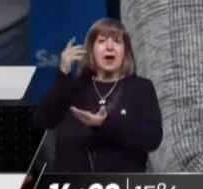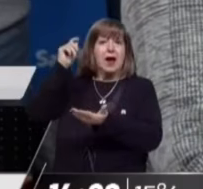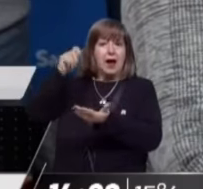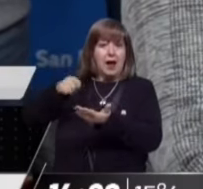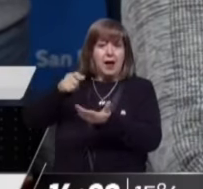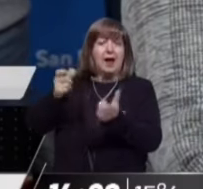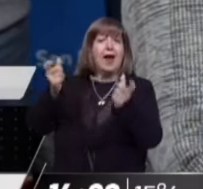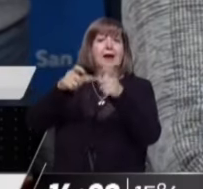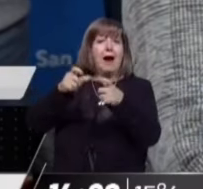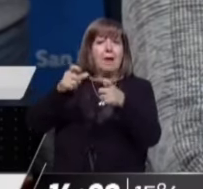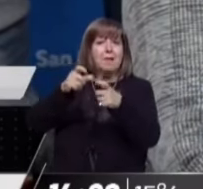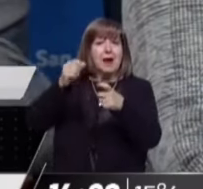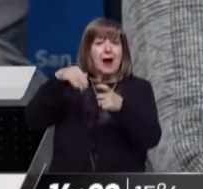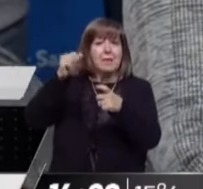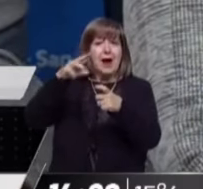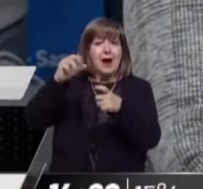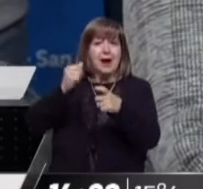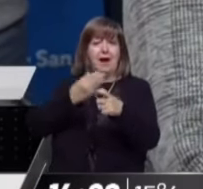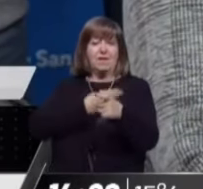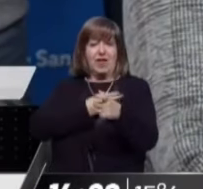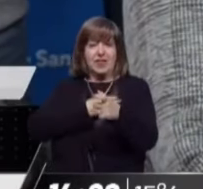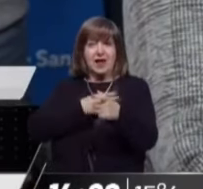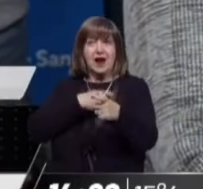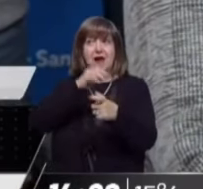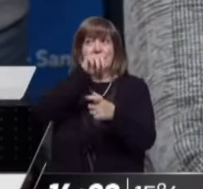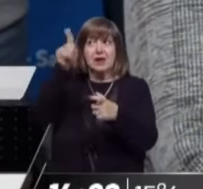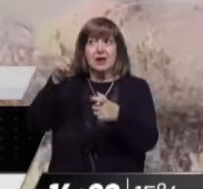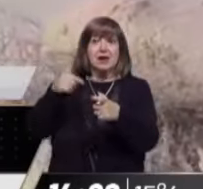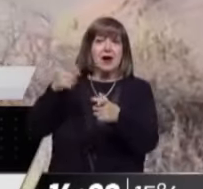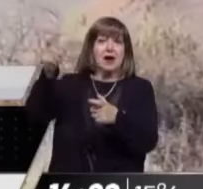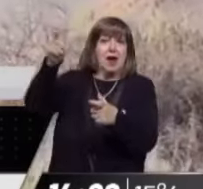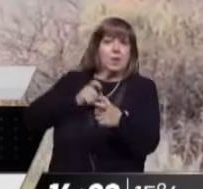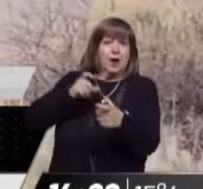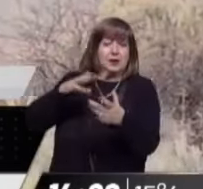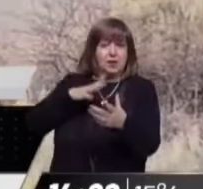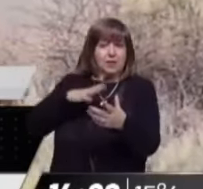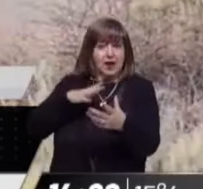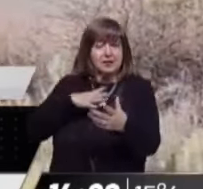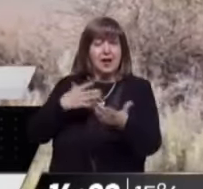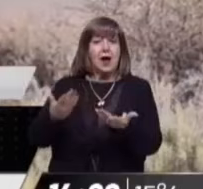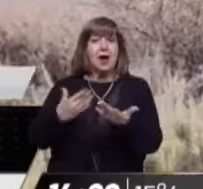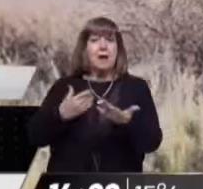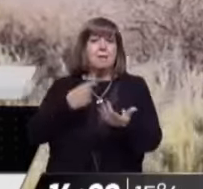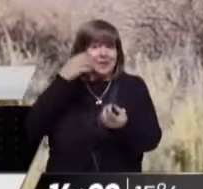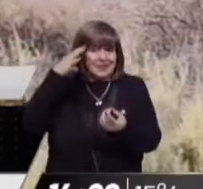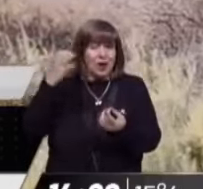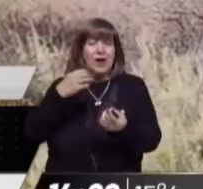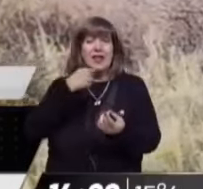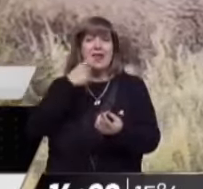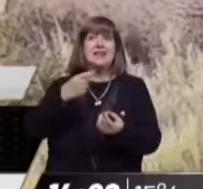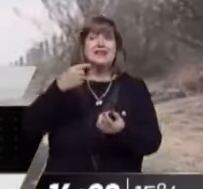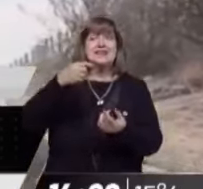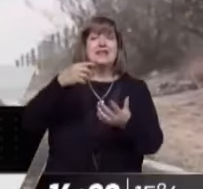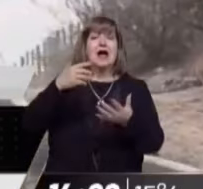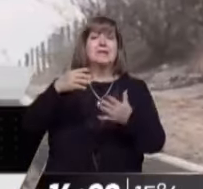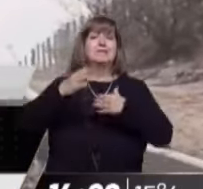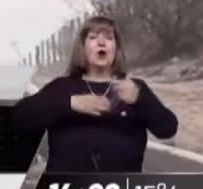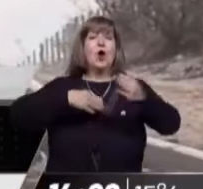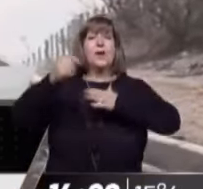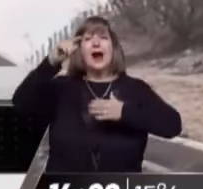la Cámara, perdón, a la Cámara Federal, y estamos a la espera de la resolución. Esta es una obra